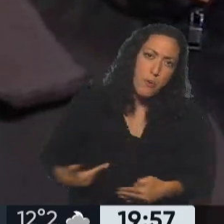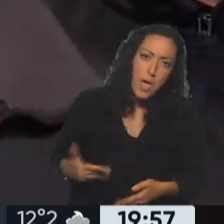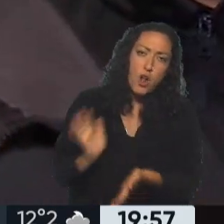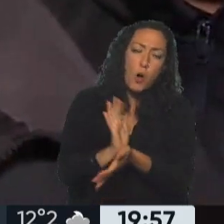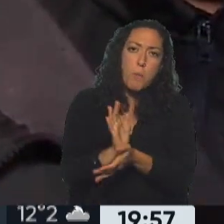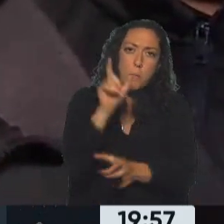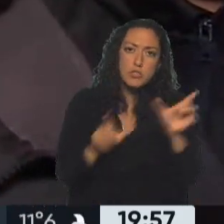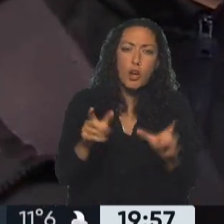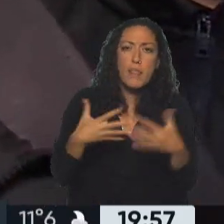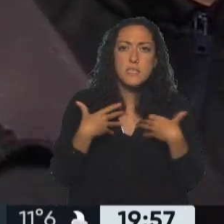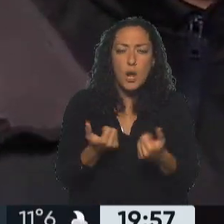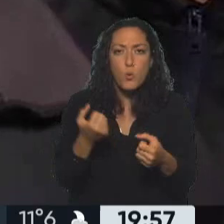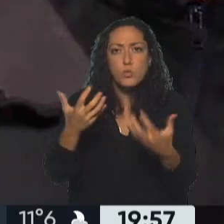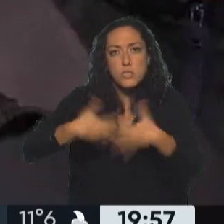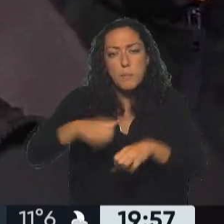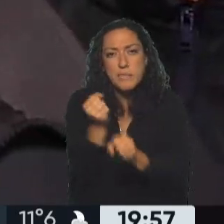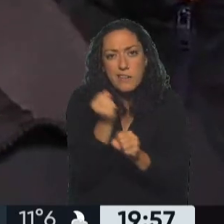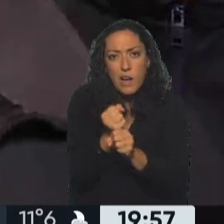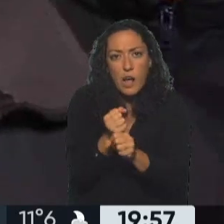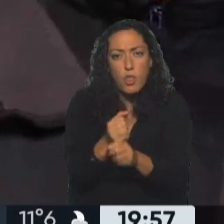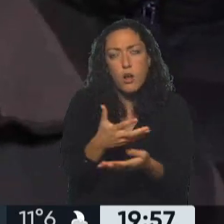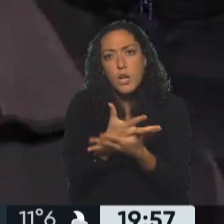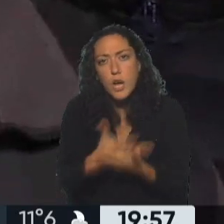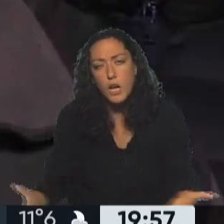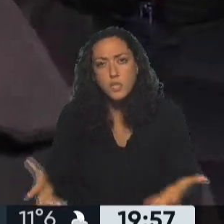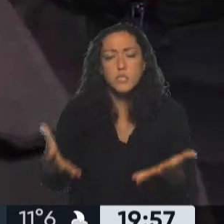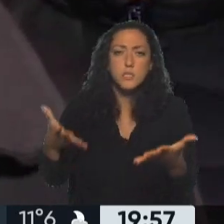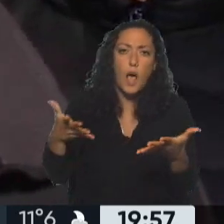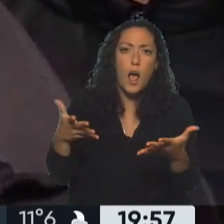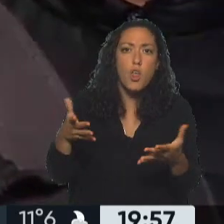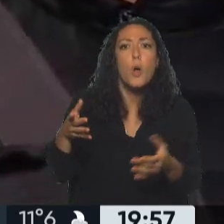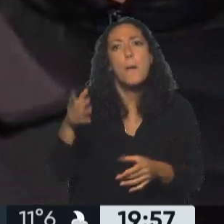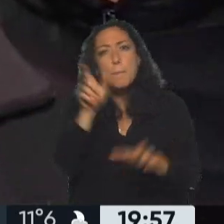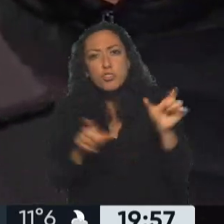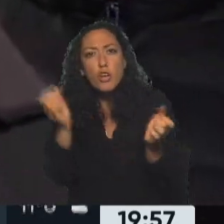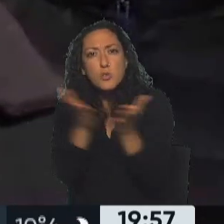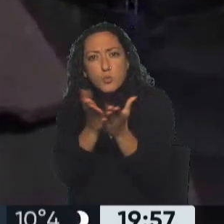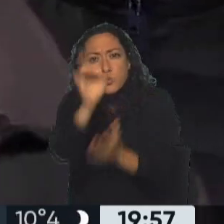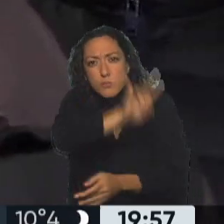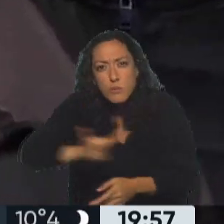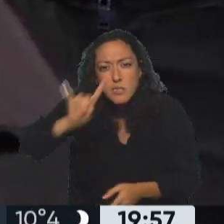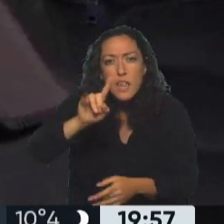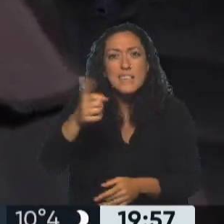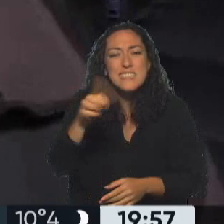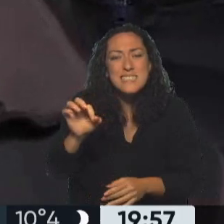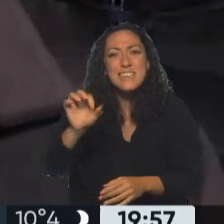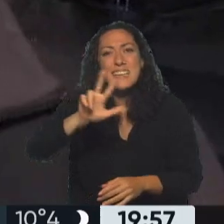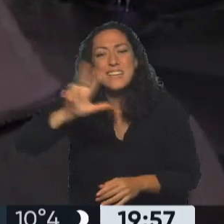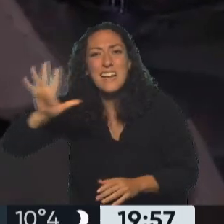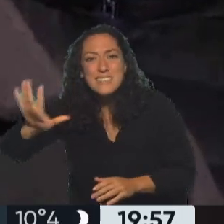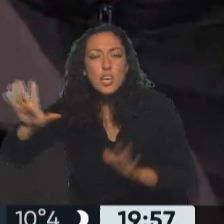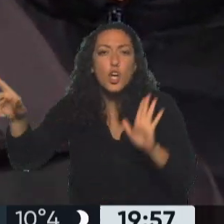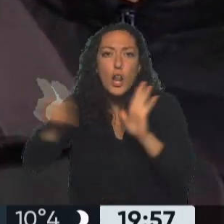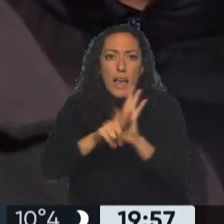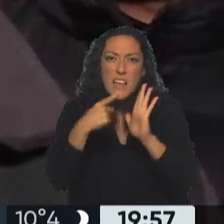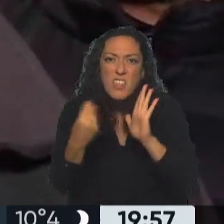al trabajador de la salud. Claramente no se reconoce al personal universitario. Cuando la ley 6035 dice que